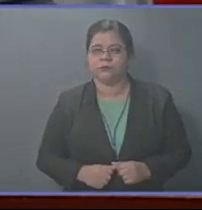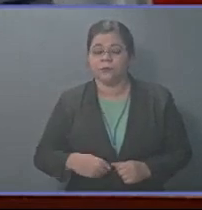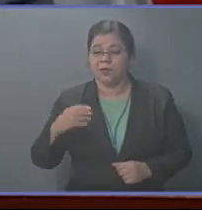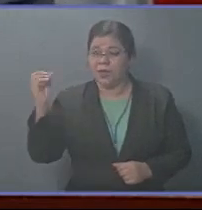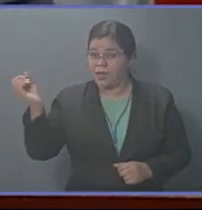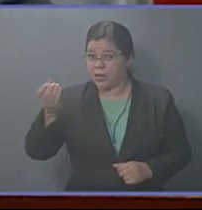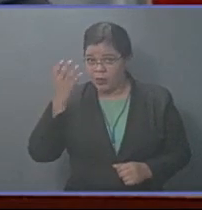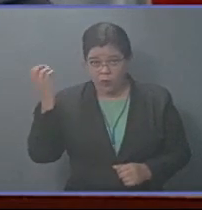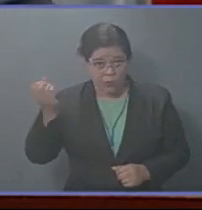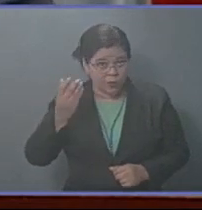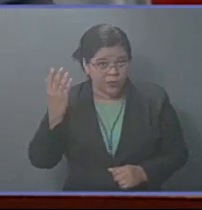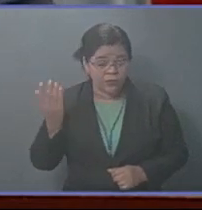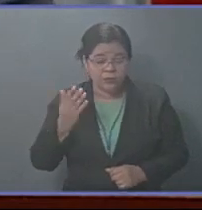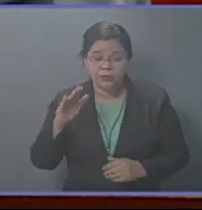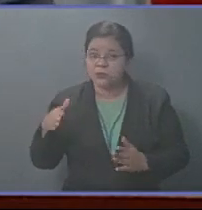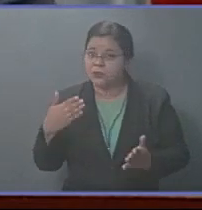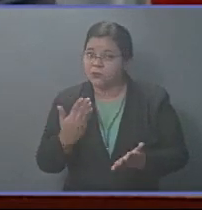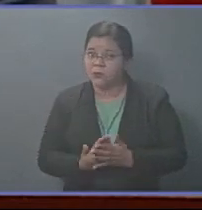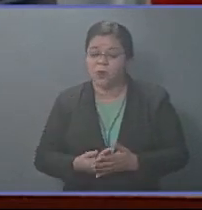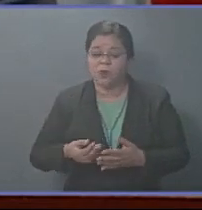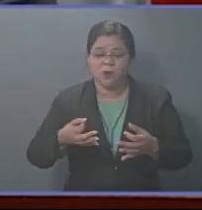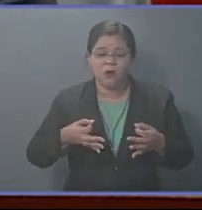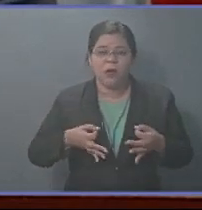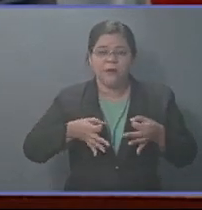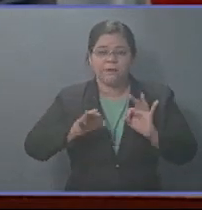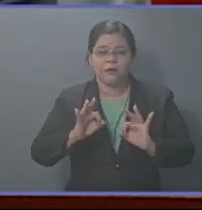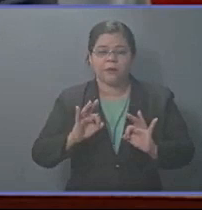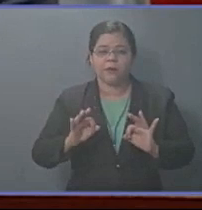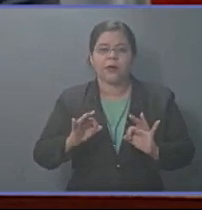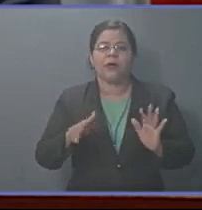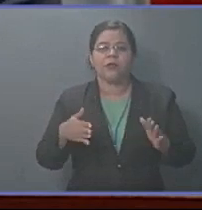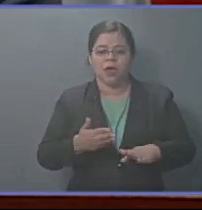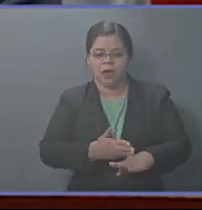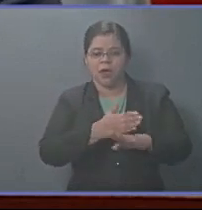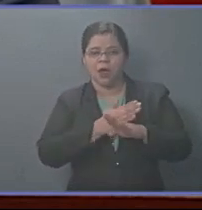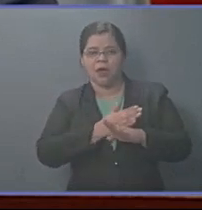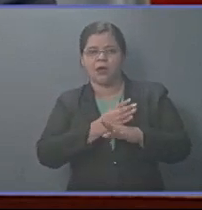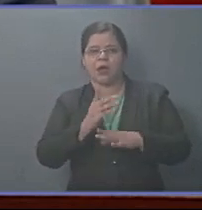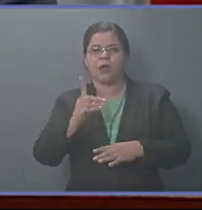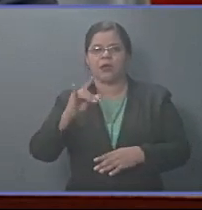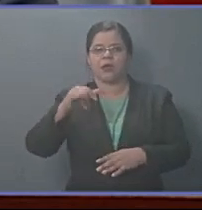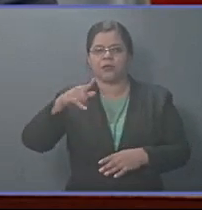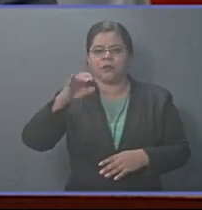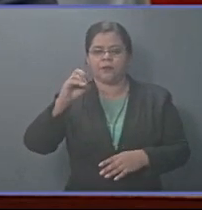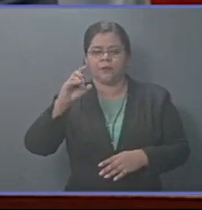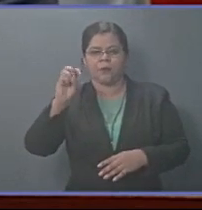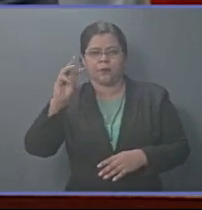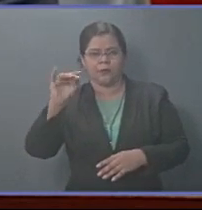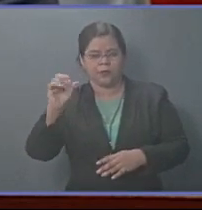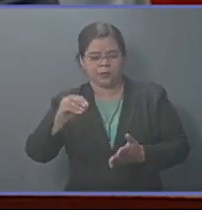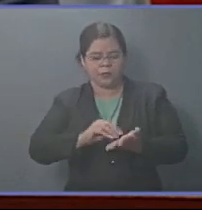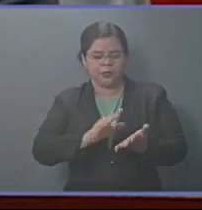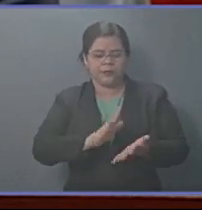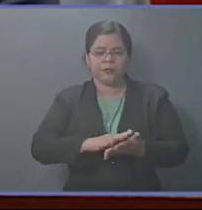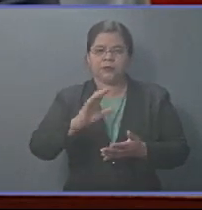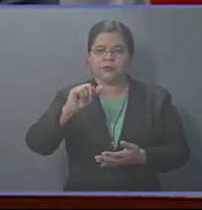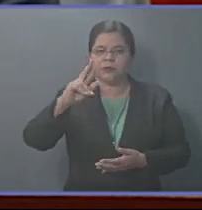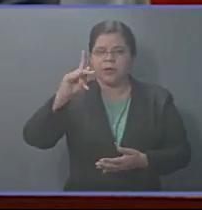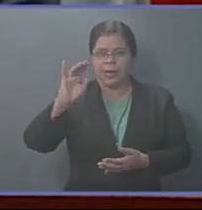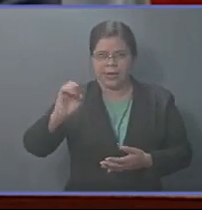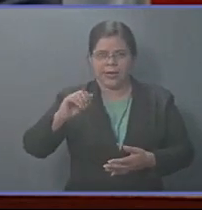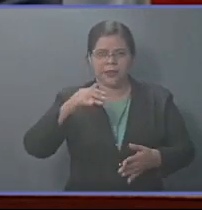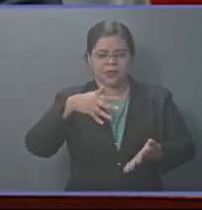urgentemente los mecanismos de diplomacia preventiva establecidos en la carta democrática interamericana